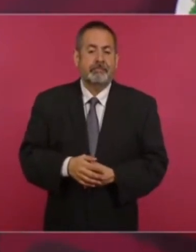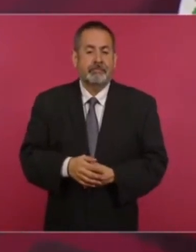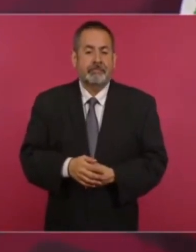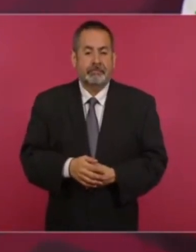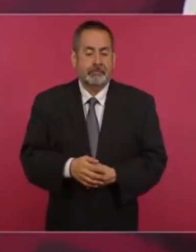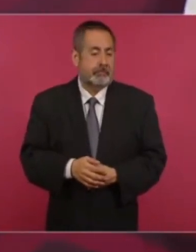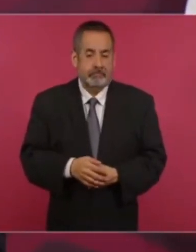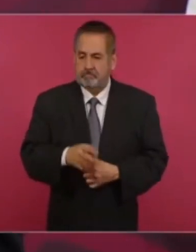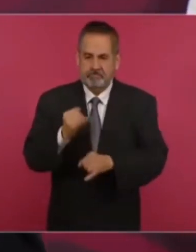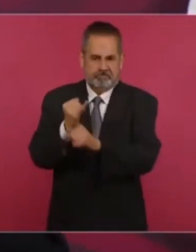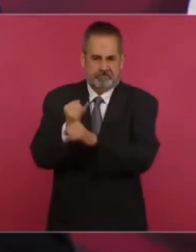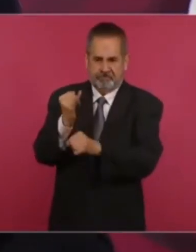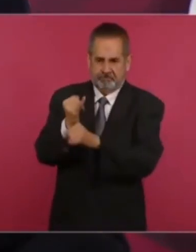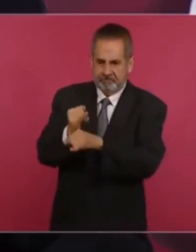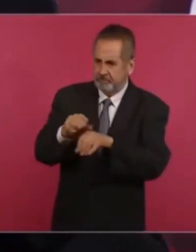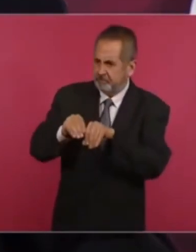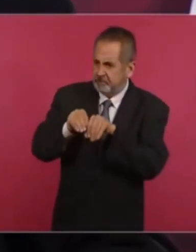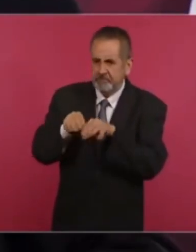Y son las redes las que están